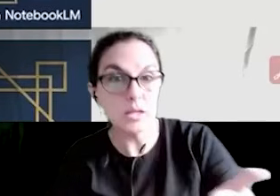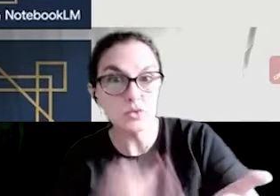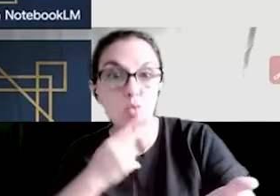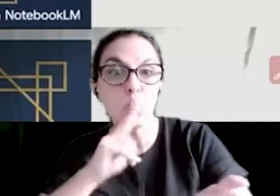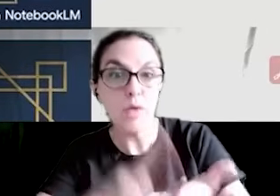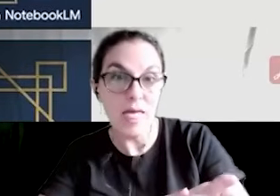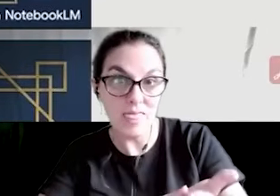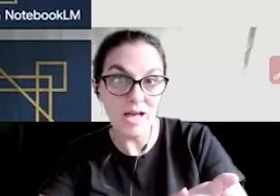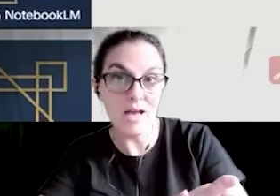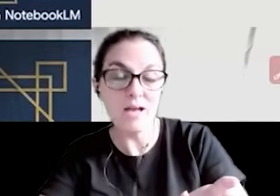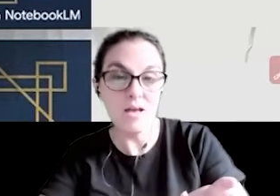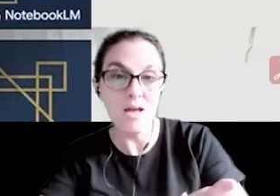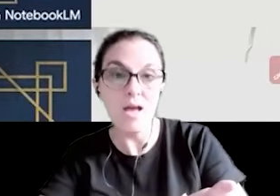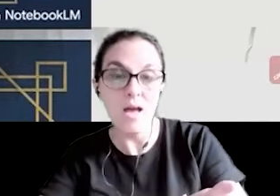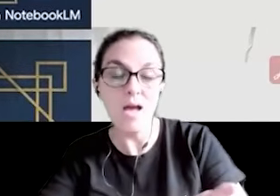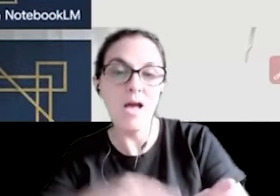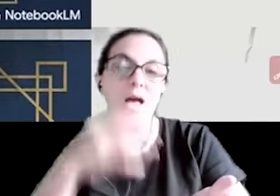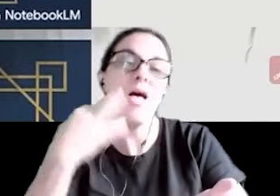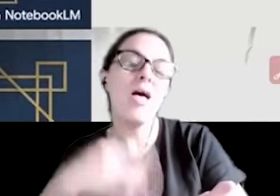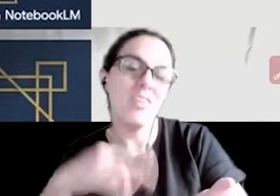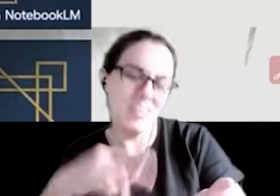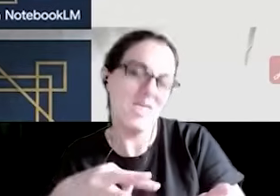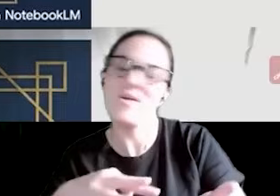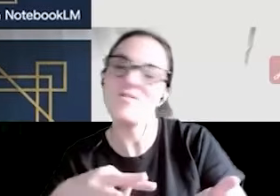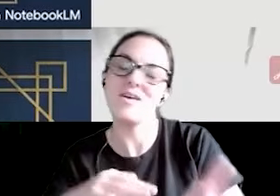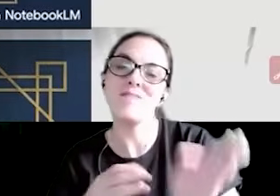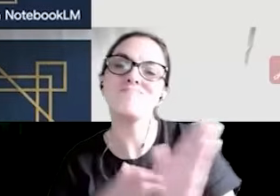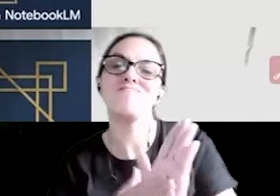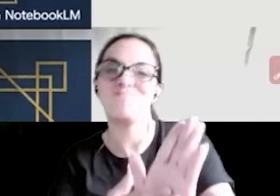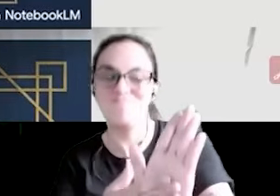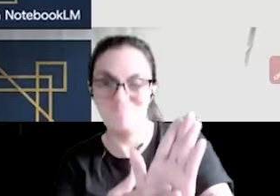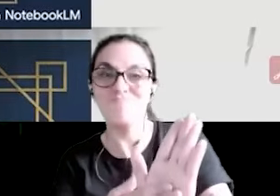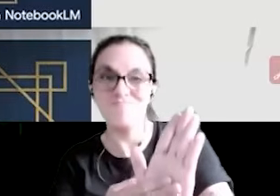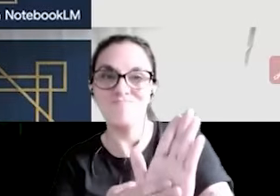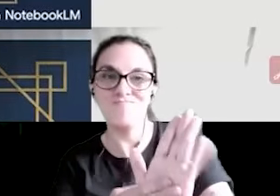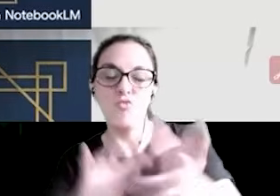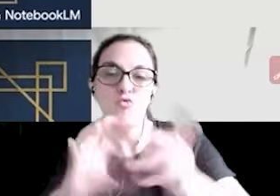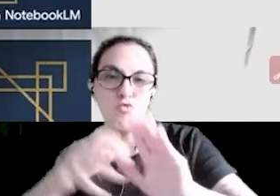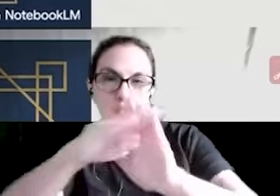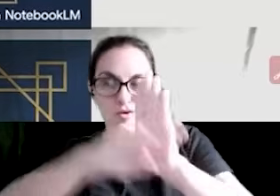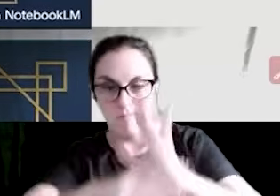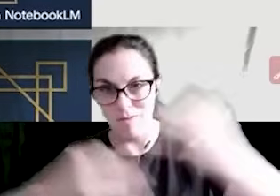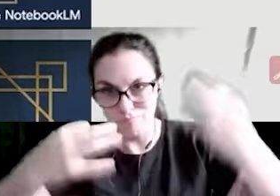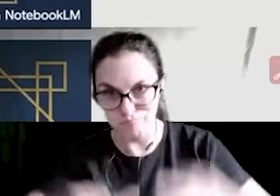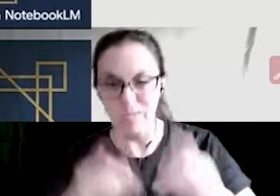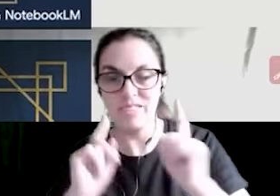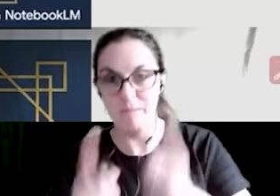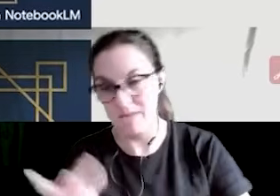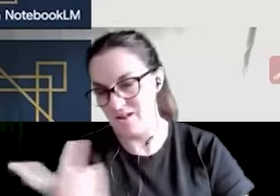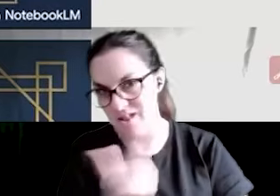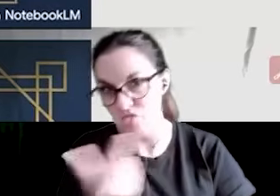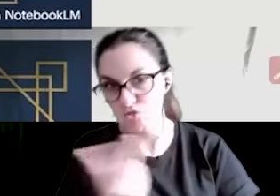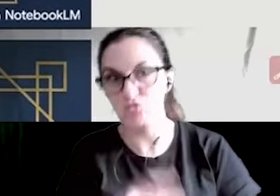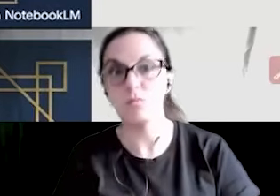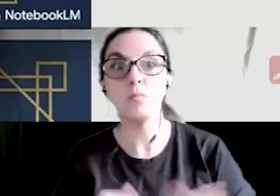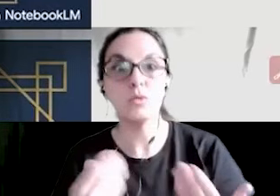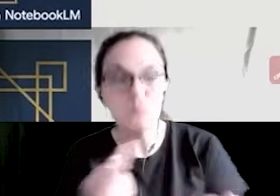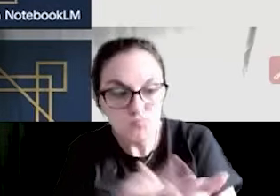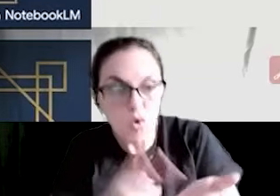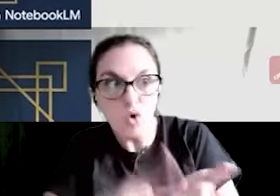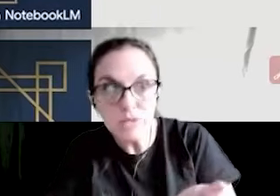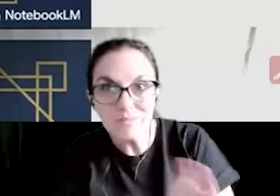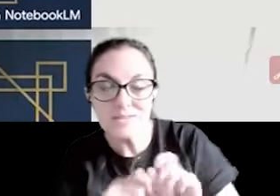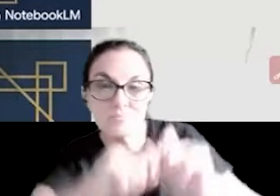estar fidedigna y presentarse en las condiciones en que corresponde. Y acá aparece de nuevo